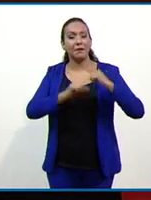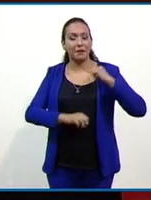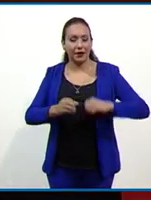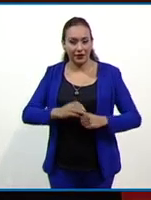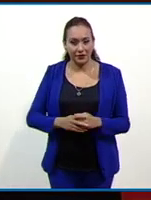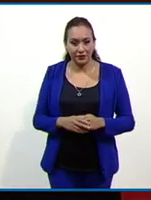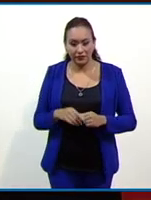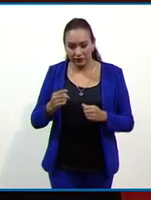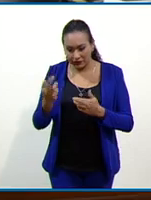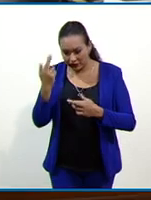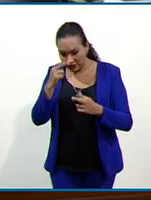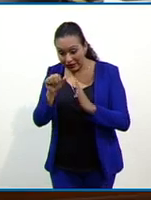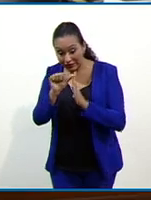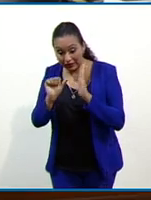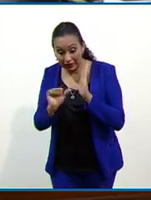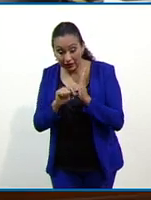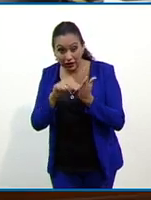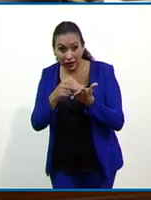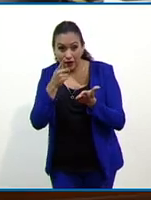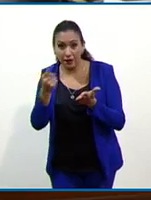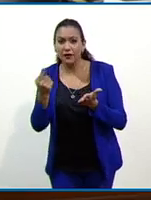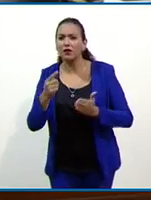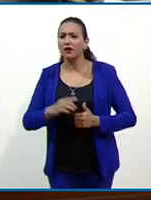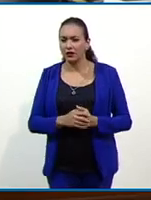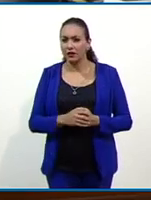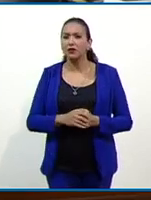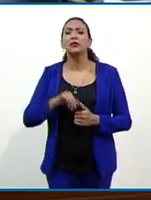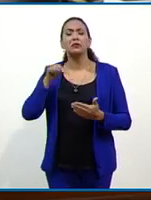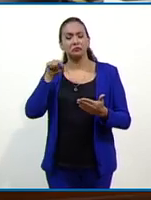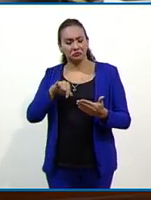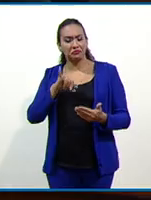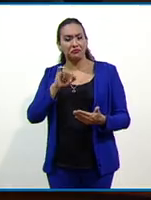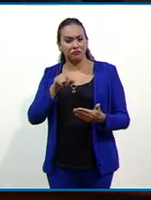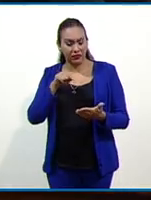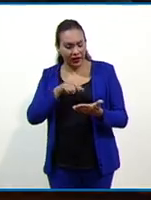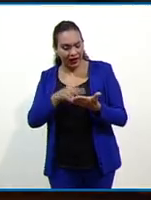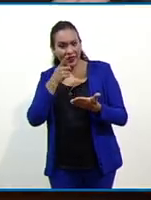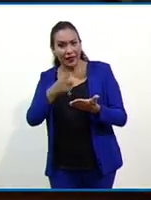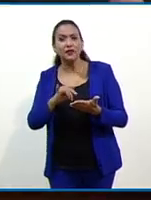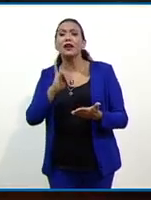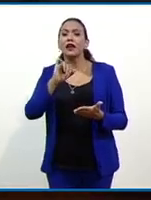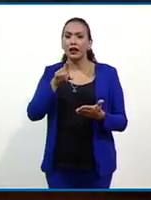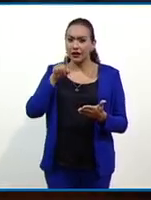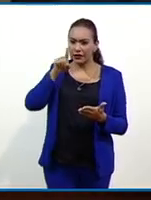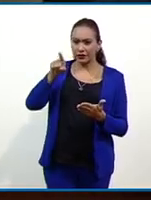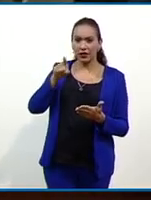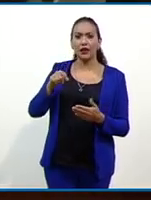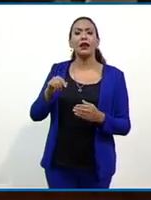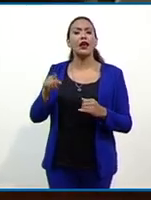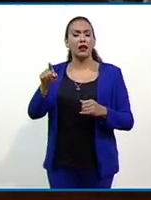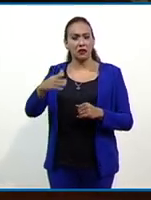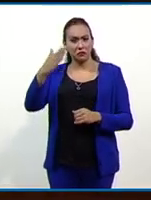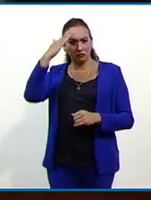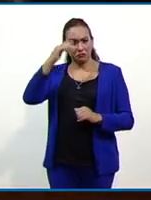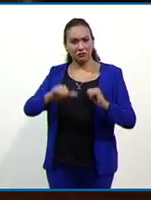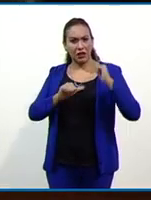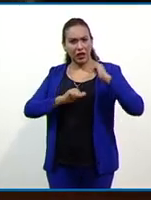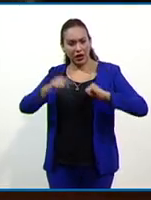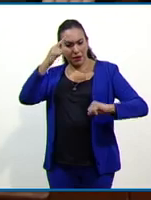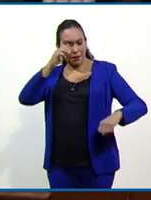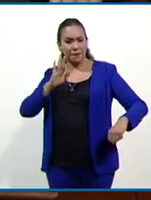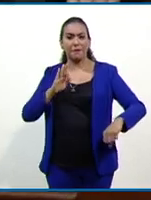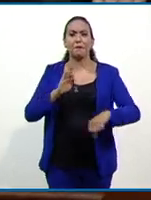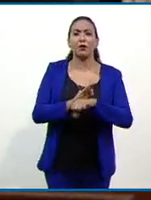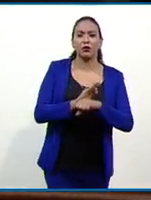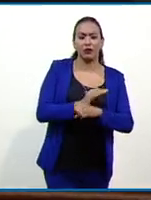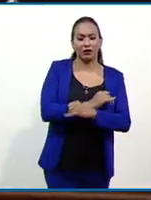Federación, artículo que el Pleno estimó le atribuye amplias facultades para velar por la autonomía e independencia de